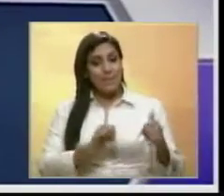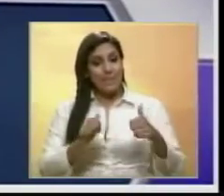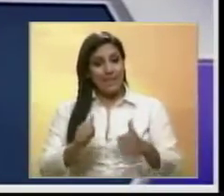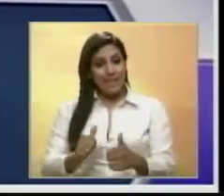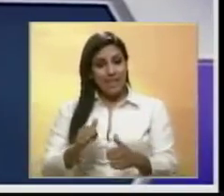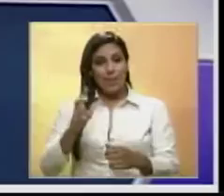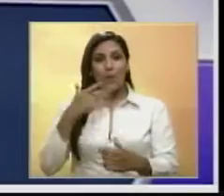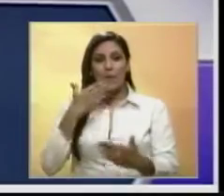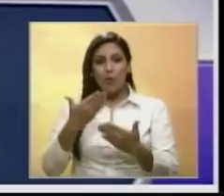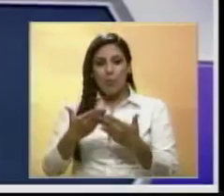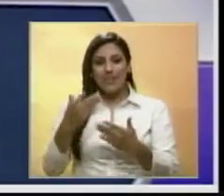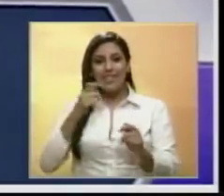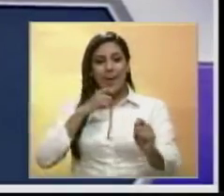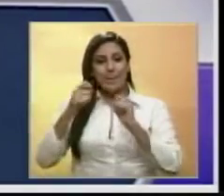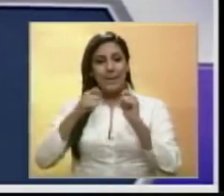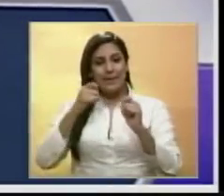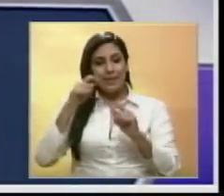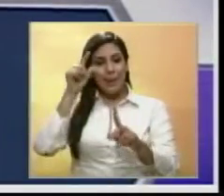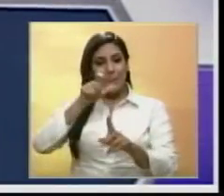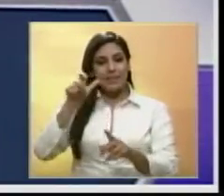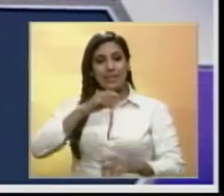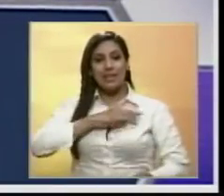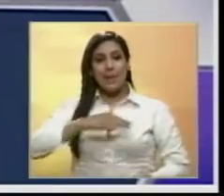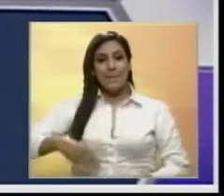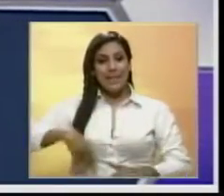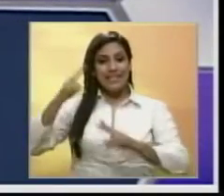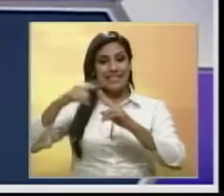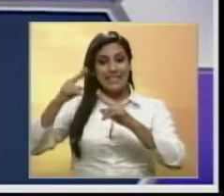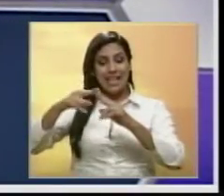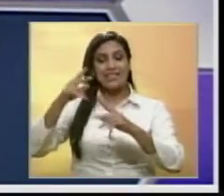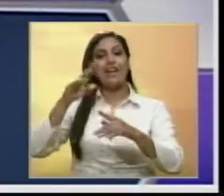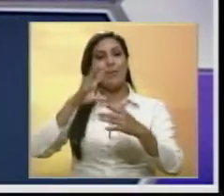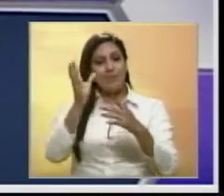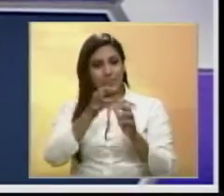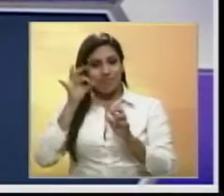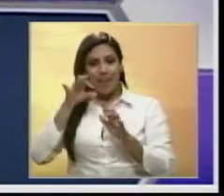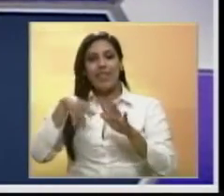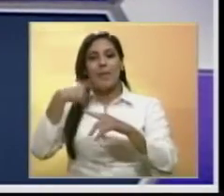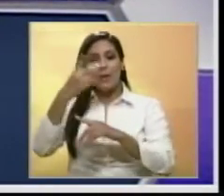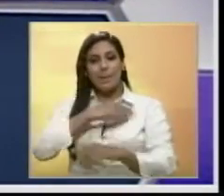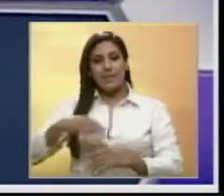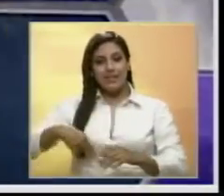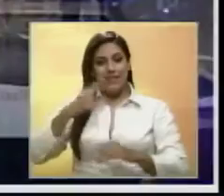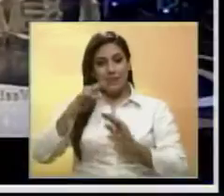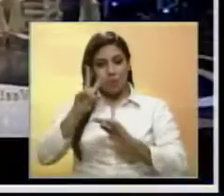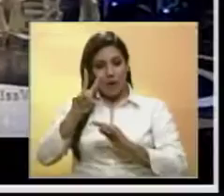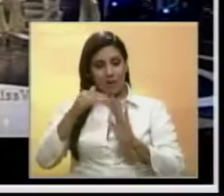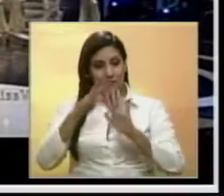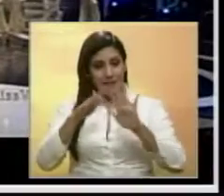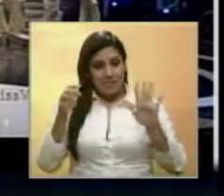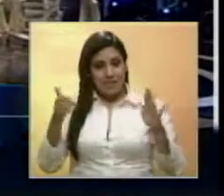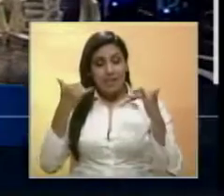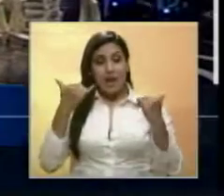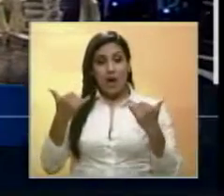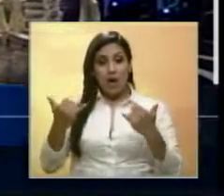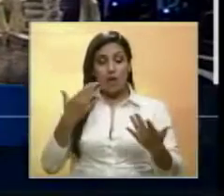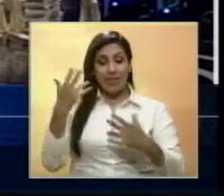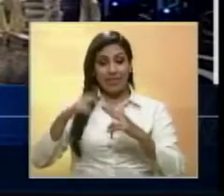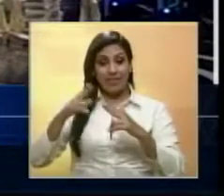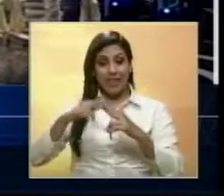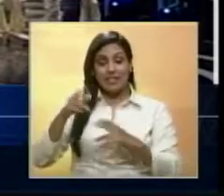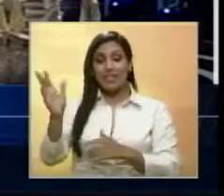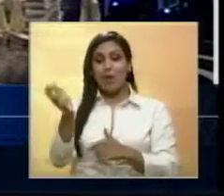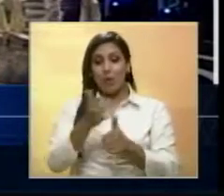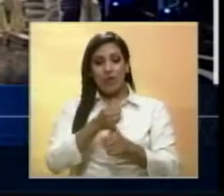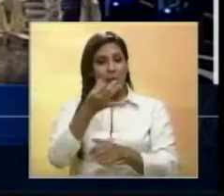comenzamos con la presentación a la prensa de las aspirantes al Miss Táchira rumbo al Miss Venezuela 2016. El gentilicio tachirense